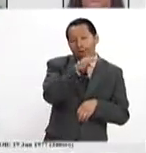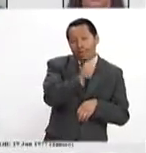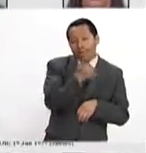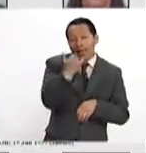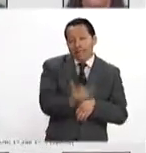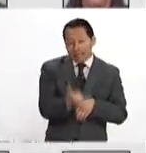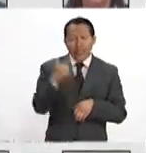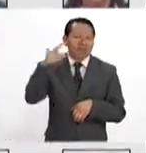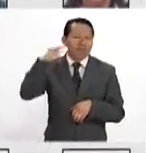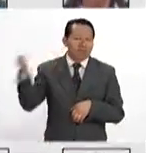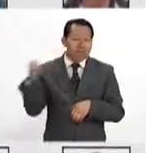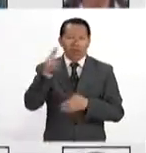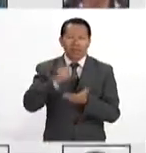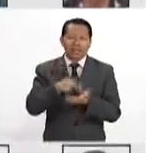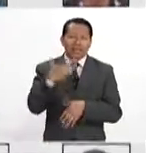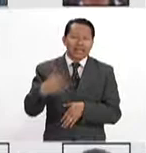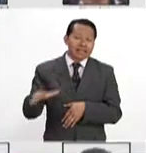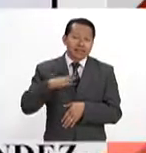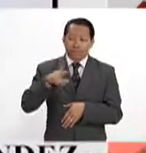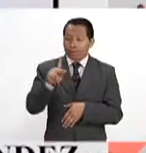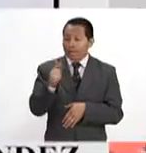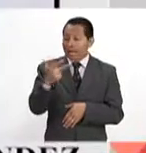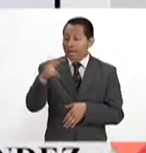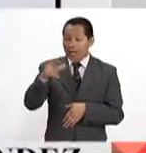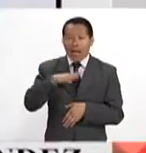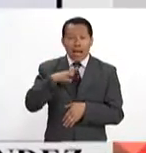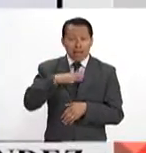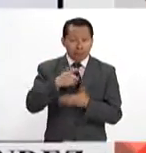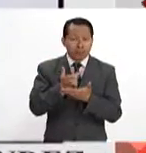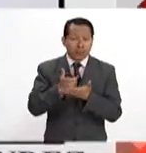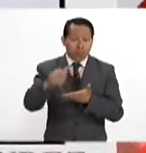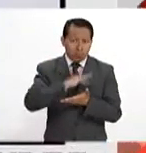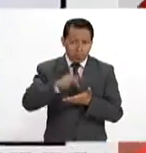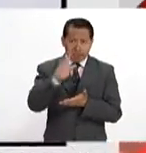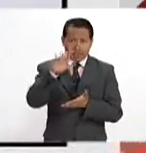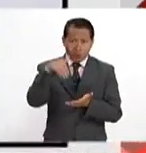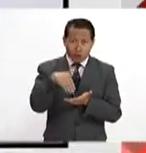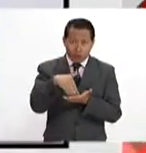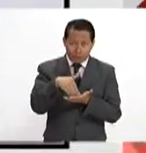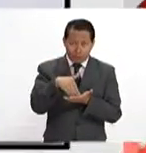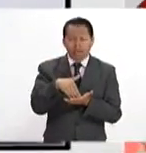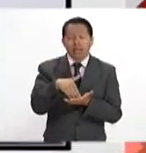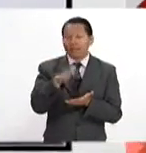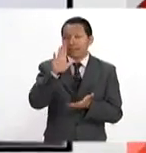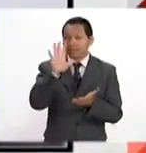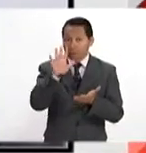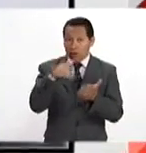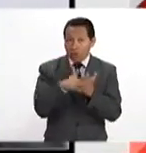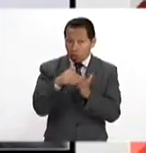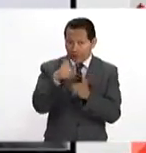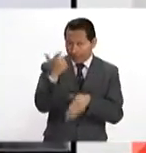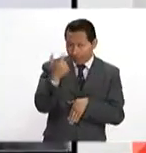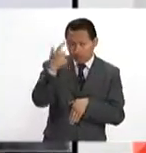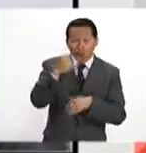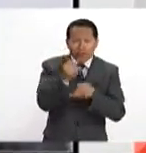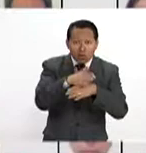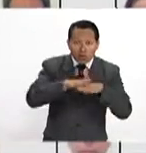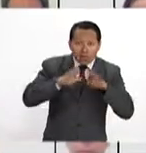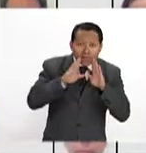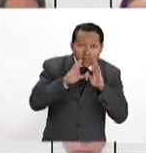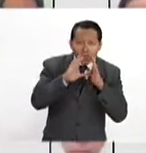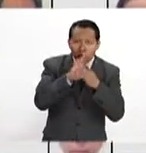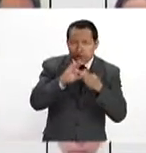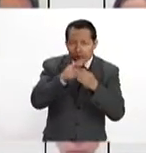California. En 2010, la PGR ofreció una recompensa de 5 millones de pesos por información que llevara a su captura por